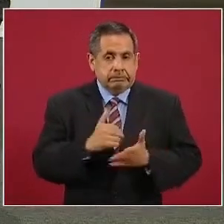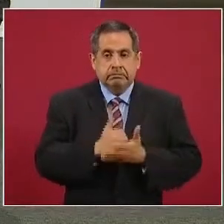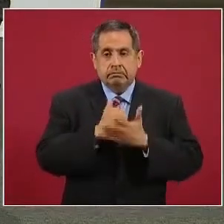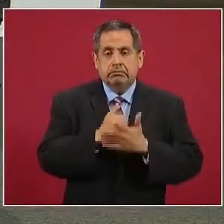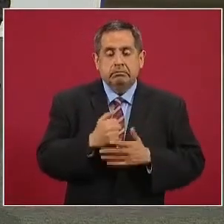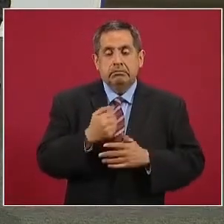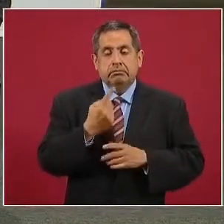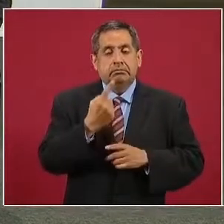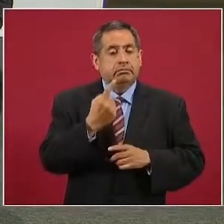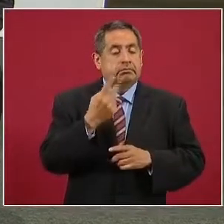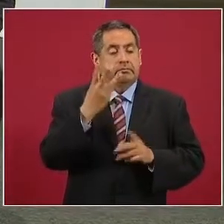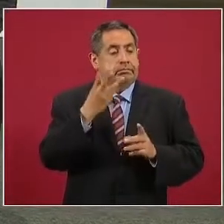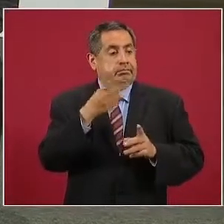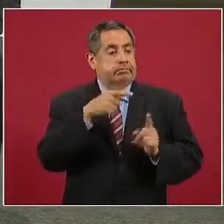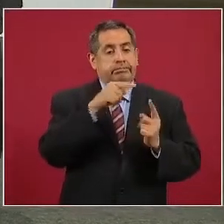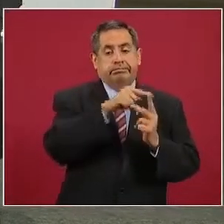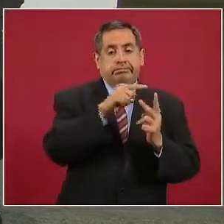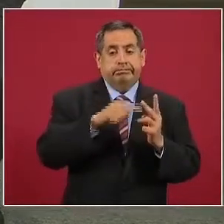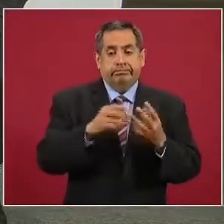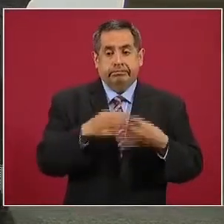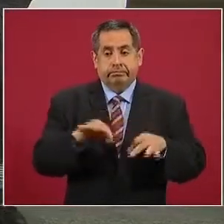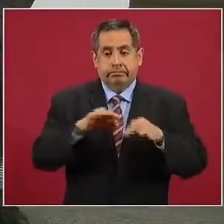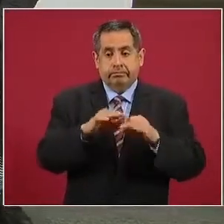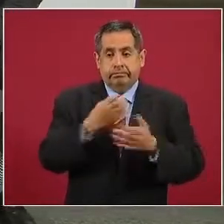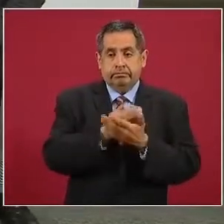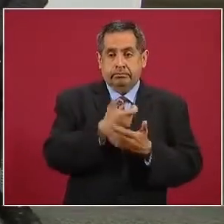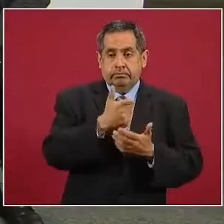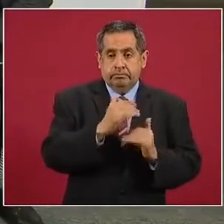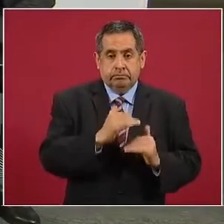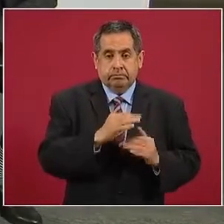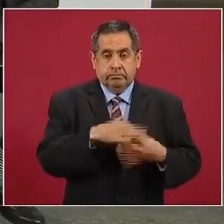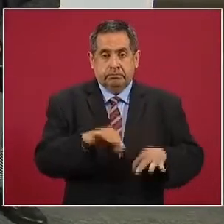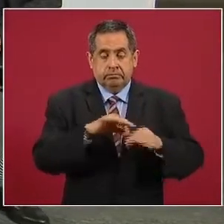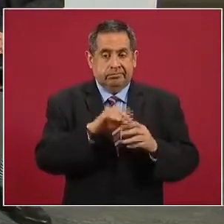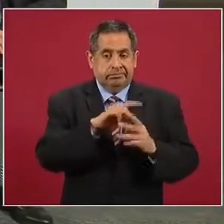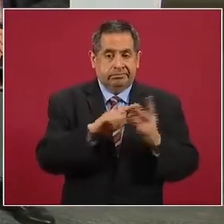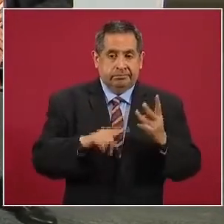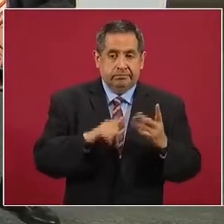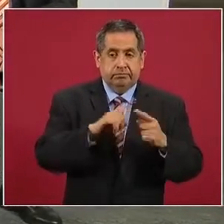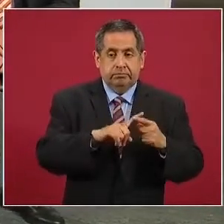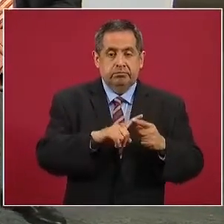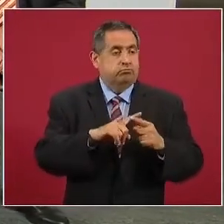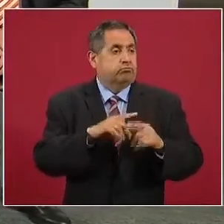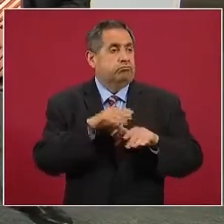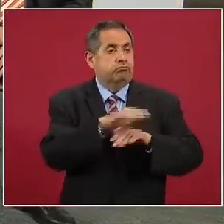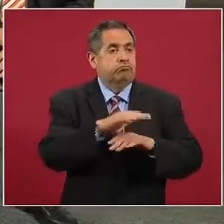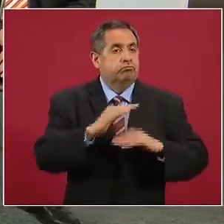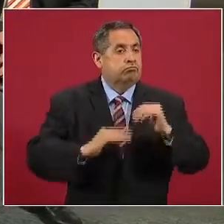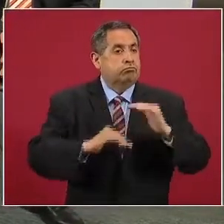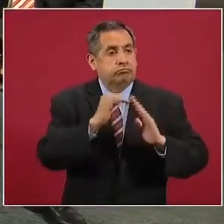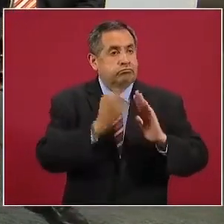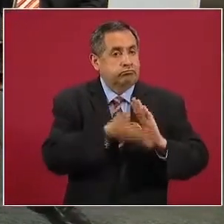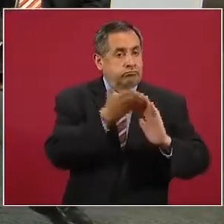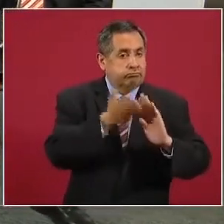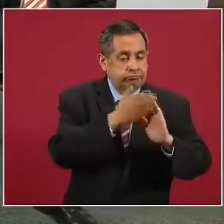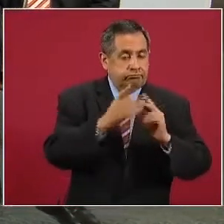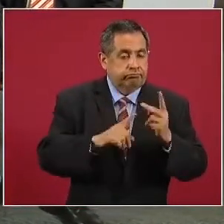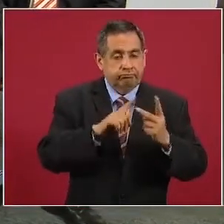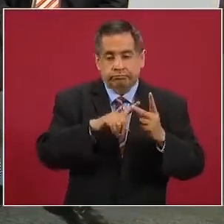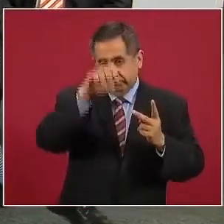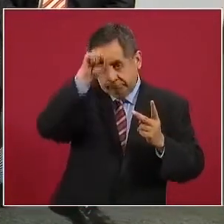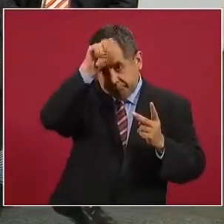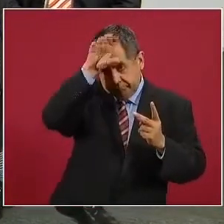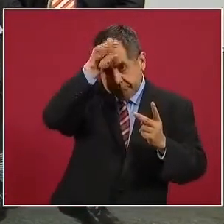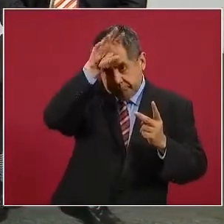3 ramas de la economía importantes: la industria de la construcción, la